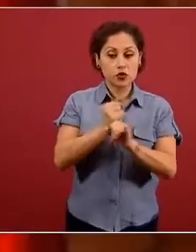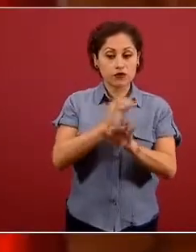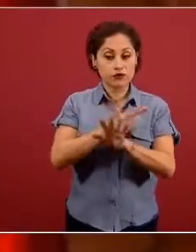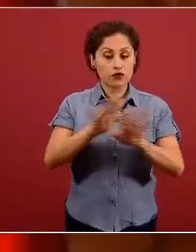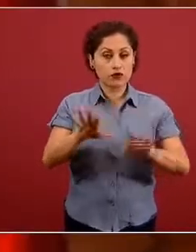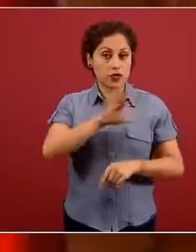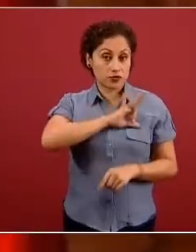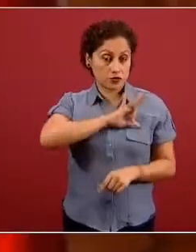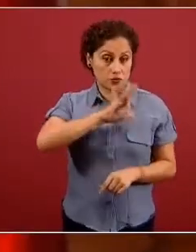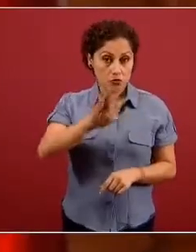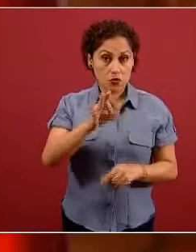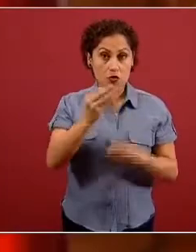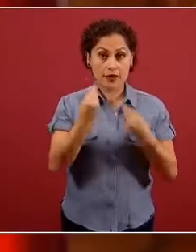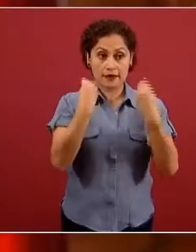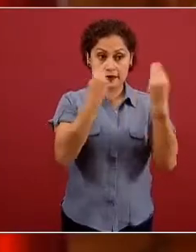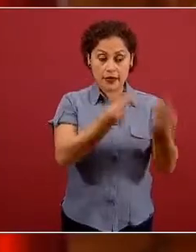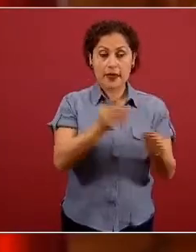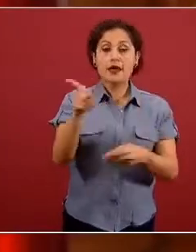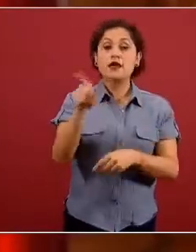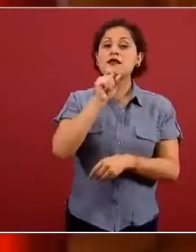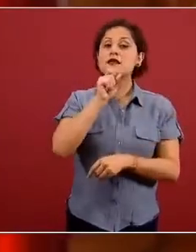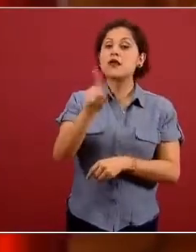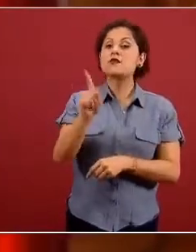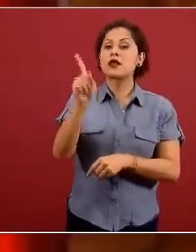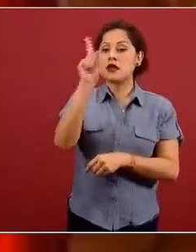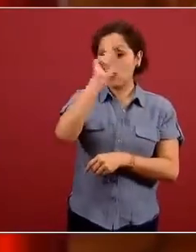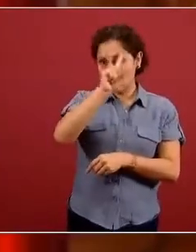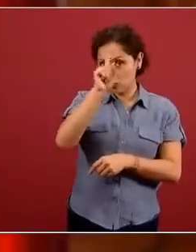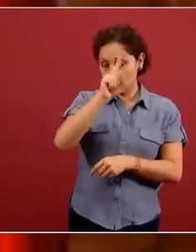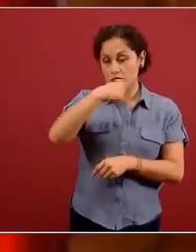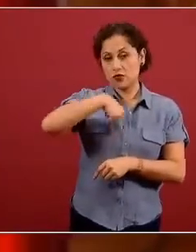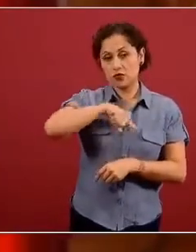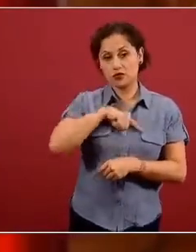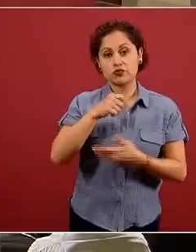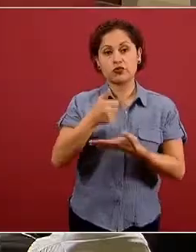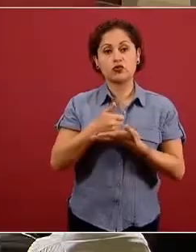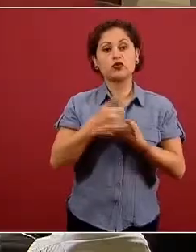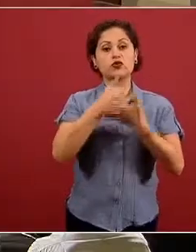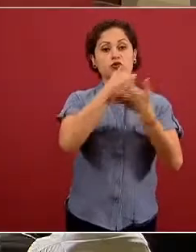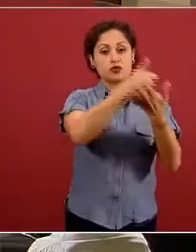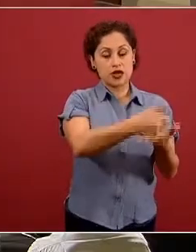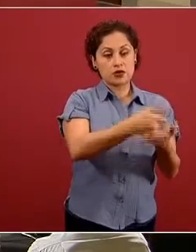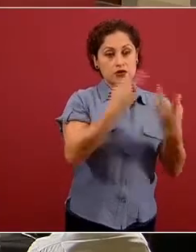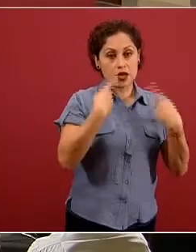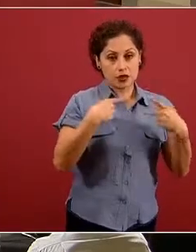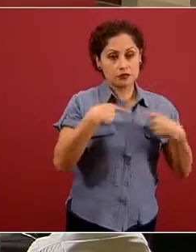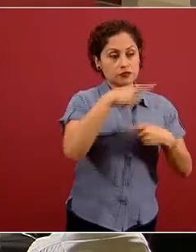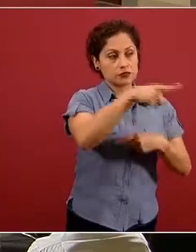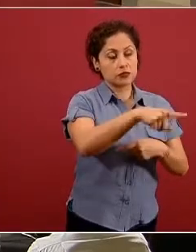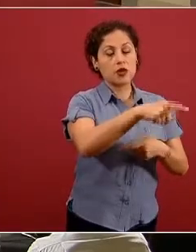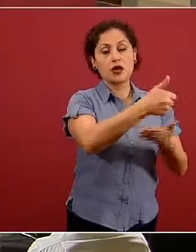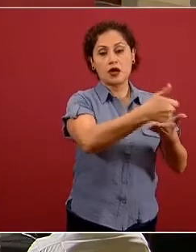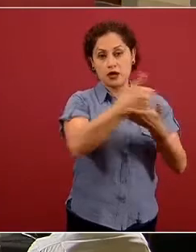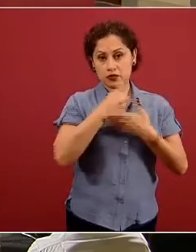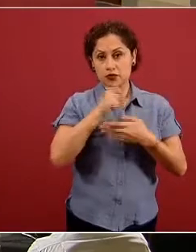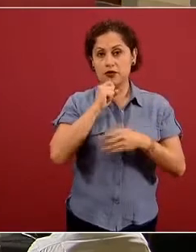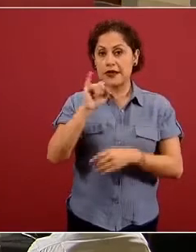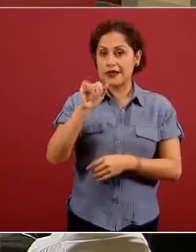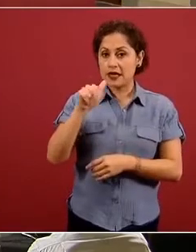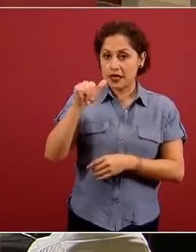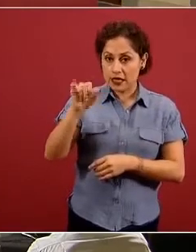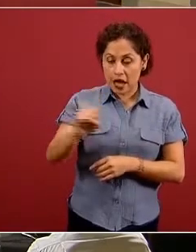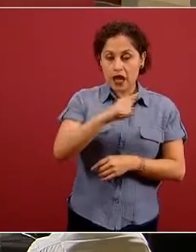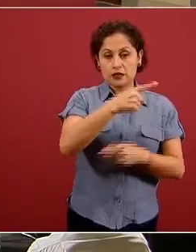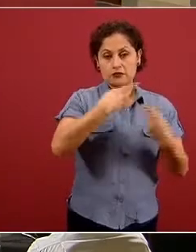hacer y construir y mejorar cada día, no solo con la ayuda de la sociedad, sino también del Instituto Nacional de Acceso a la